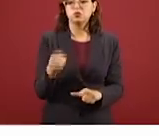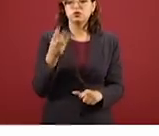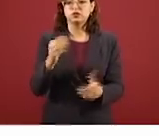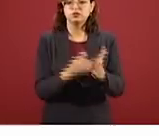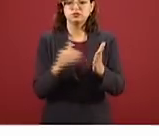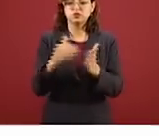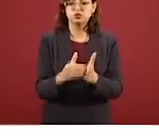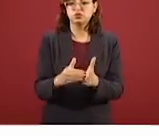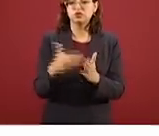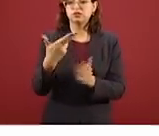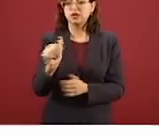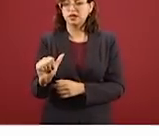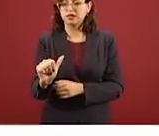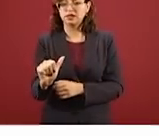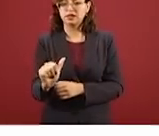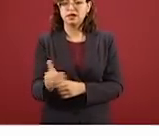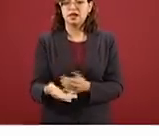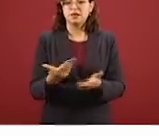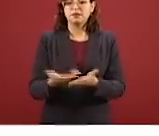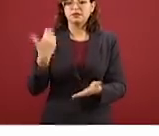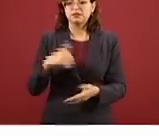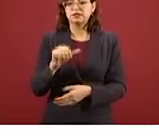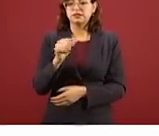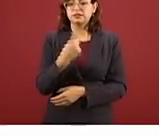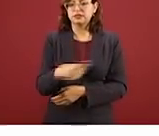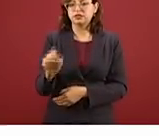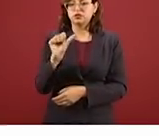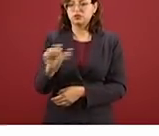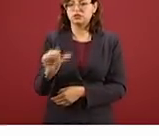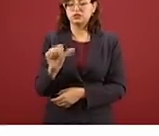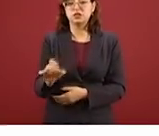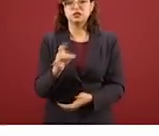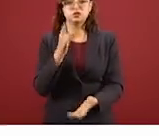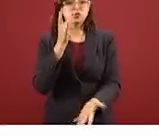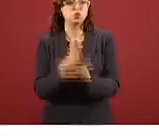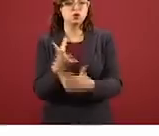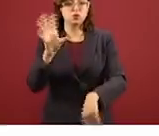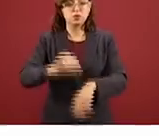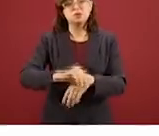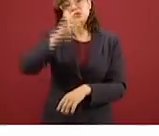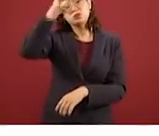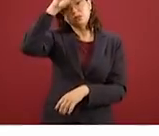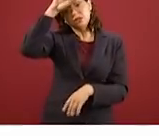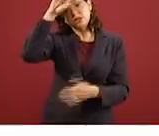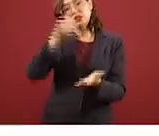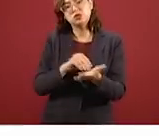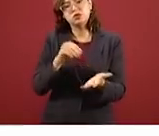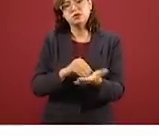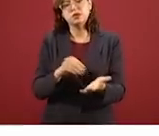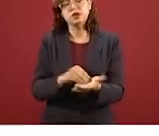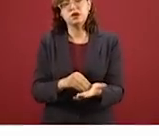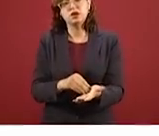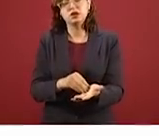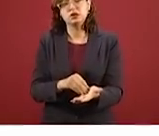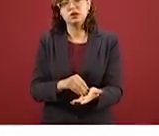en la pasada señalaba 116. ¿Son las vigentes solamente esas? Es que se han ido